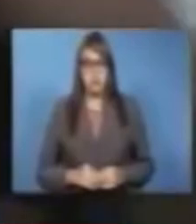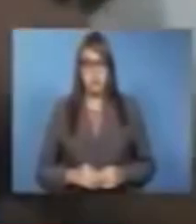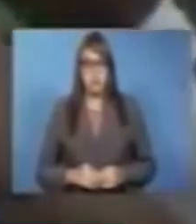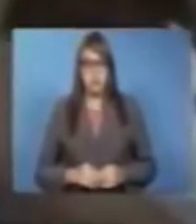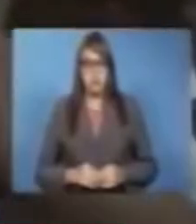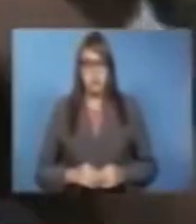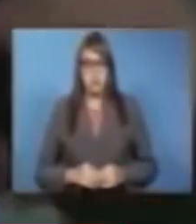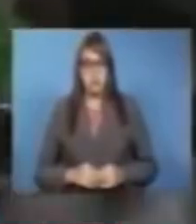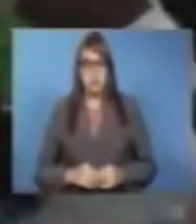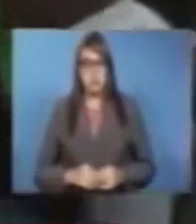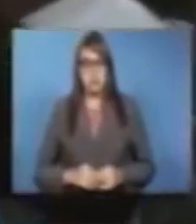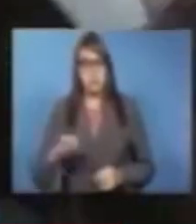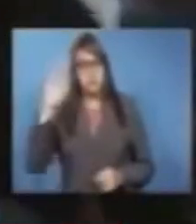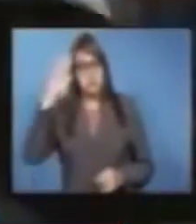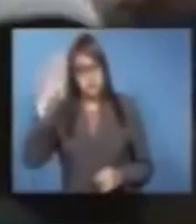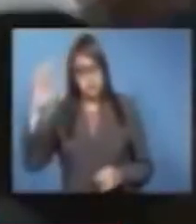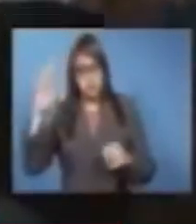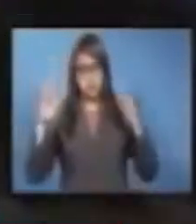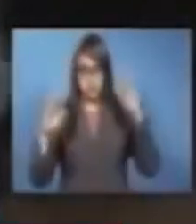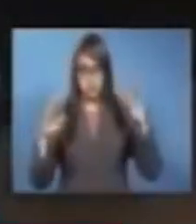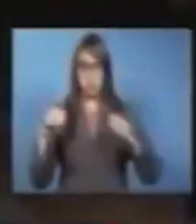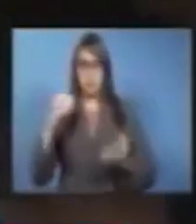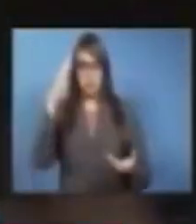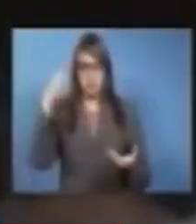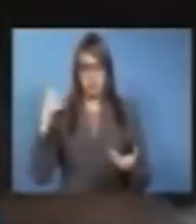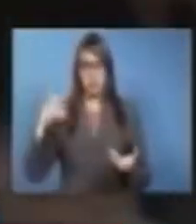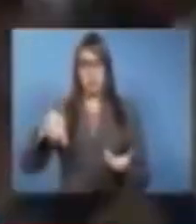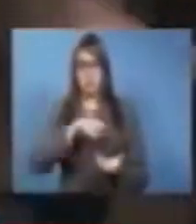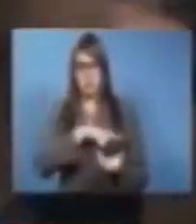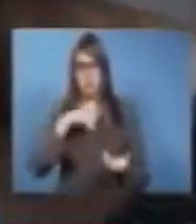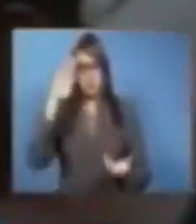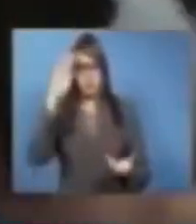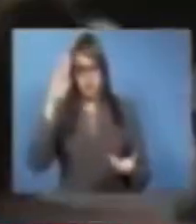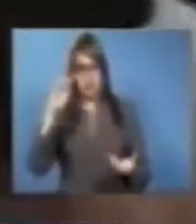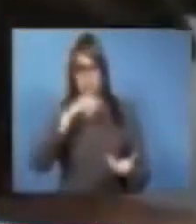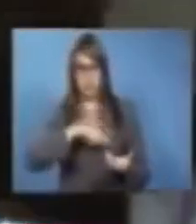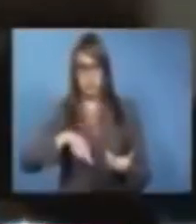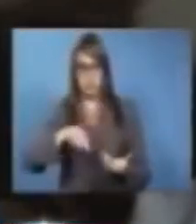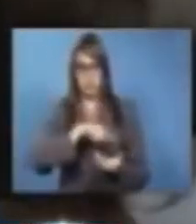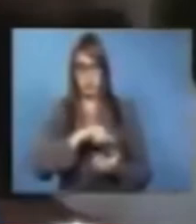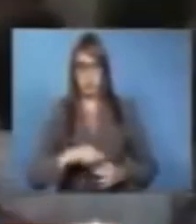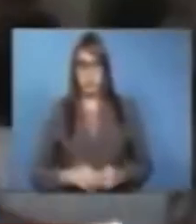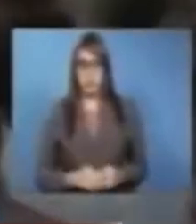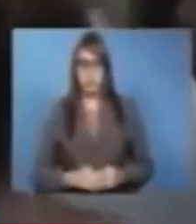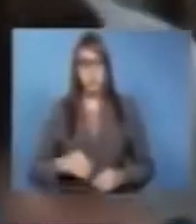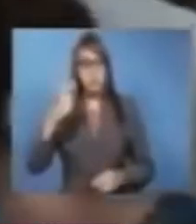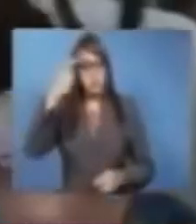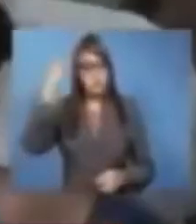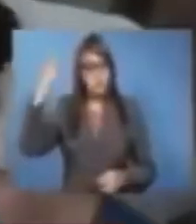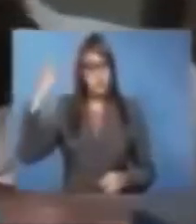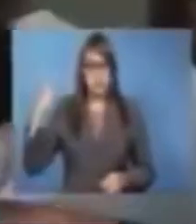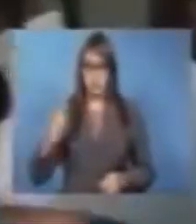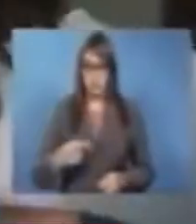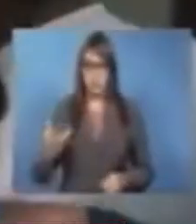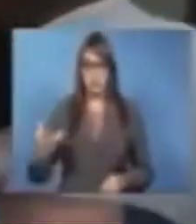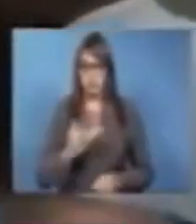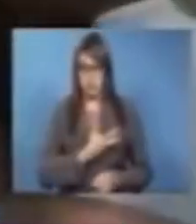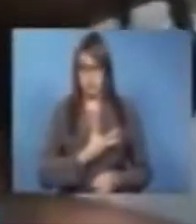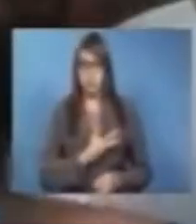otros $4 millones para atender la situación y destacó que actualmente se realiza una evaluación detallada de los daños provocados por el enjambre.